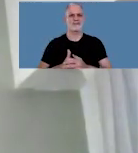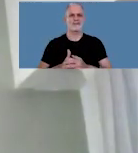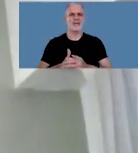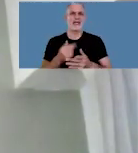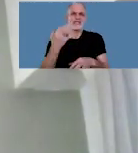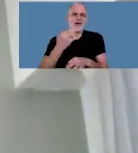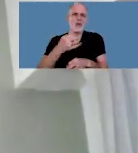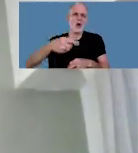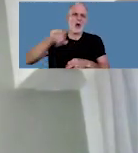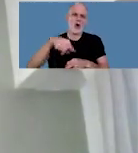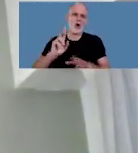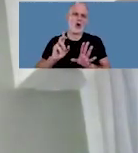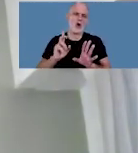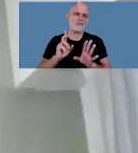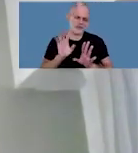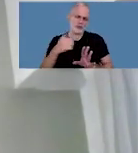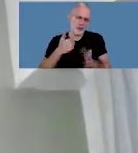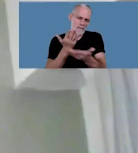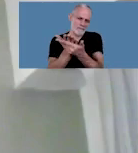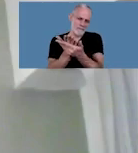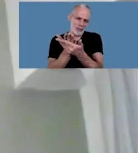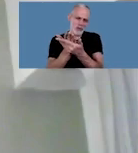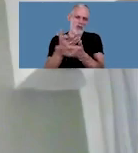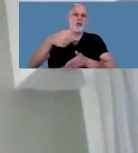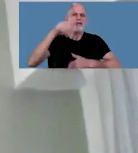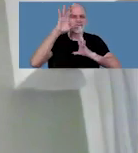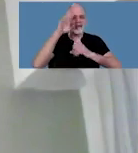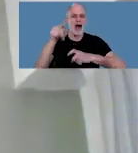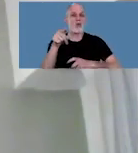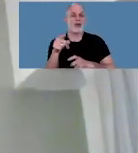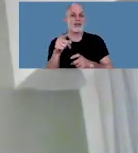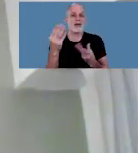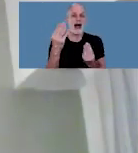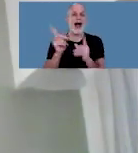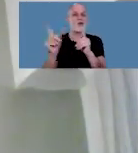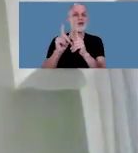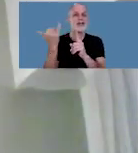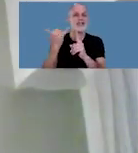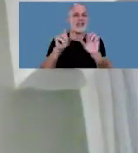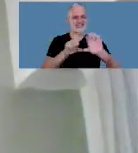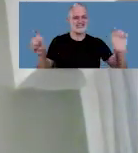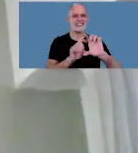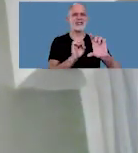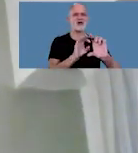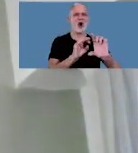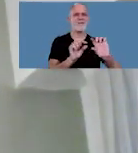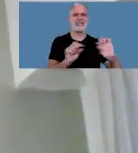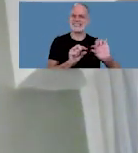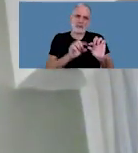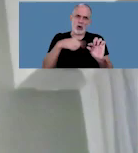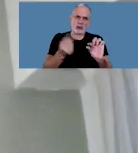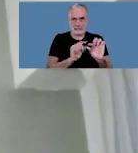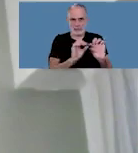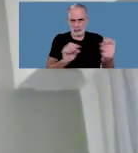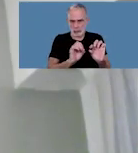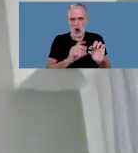Seguramente también lo que les voy a pedir es recordar que traten de aquellos que no tengan el nombre completo con